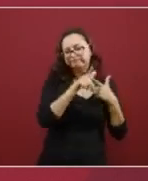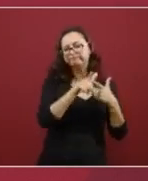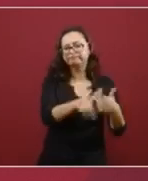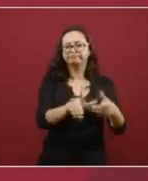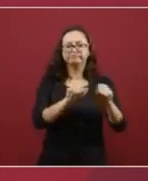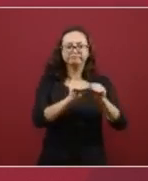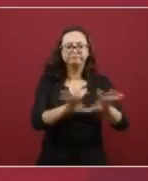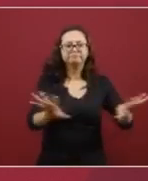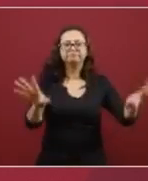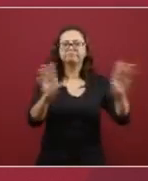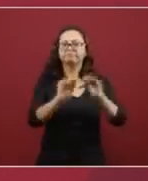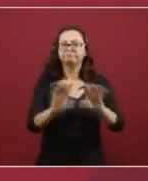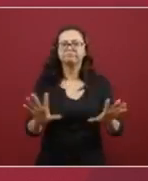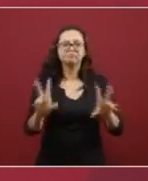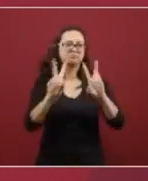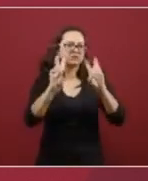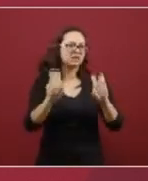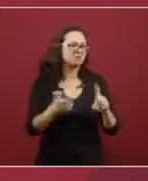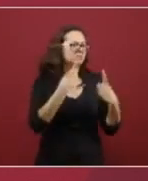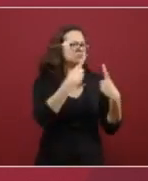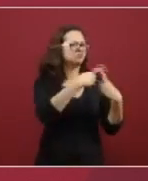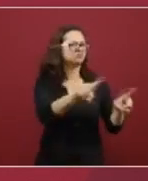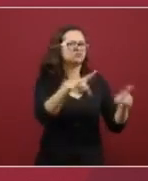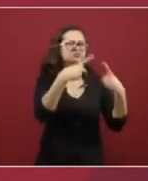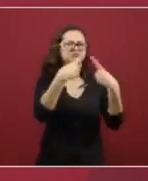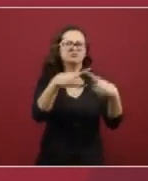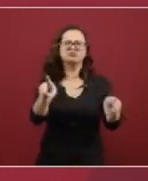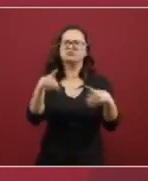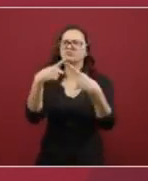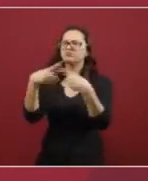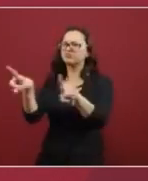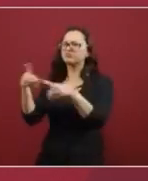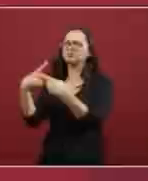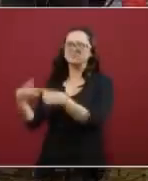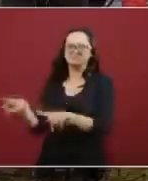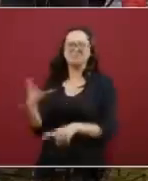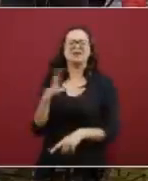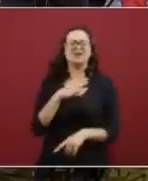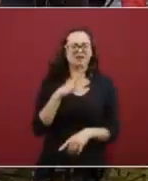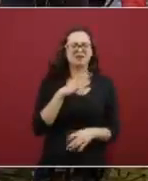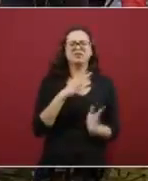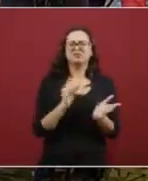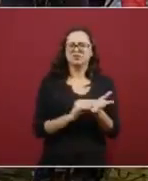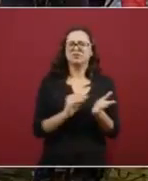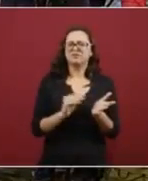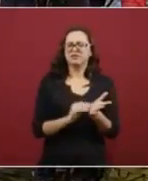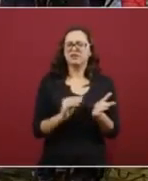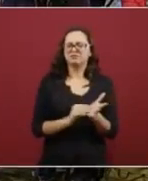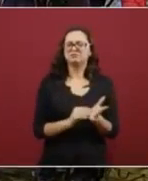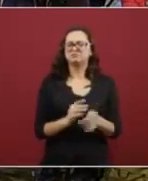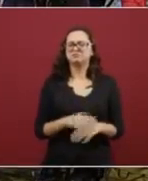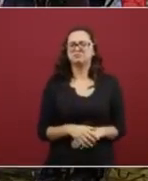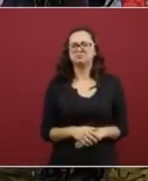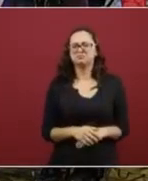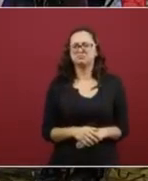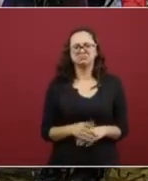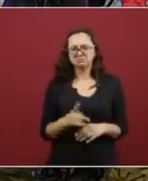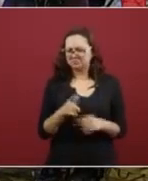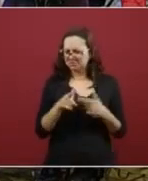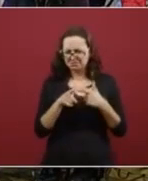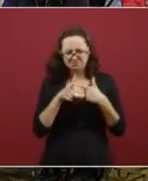Hay pluralidad en la prensa escrita y eso hay que